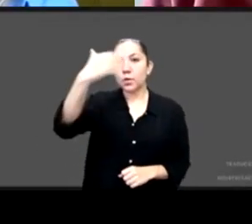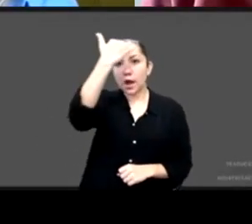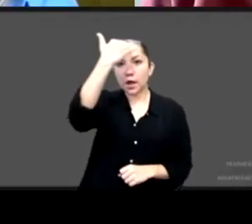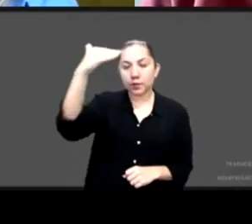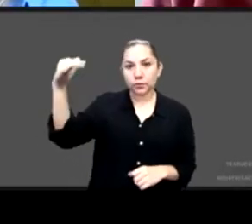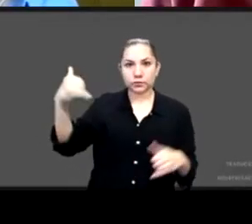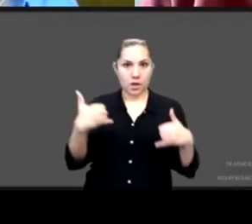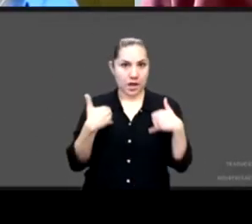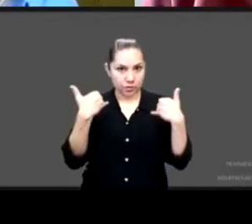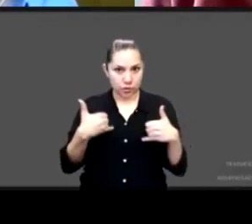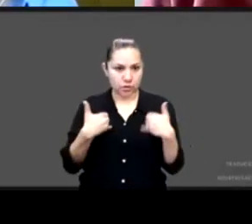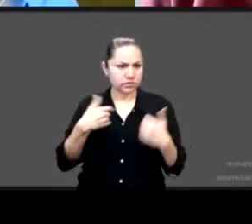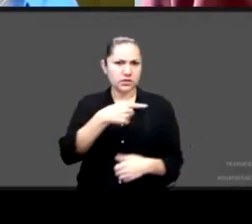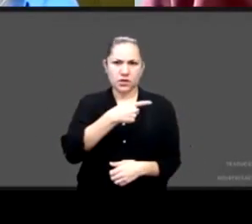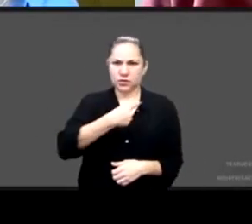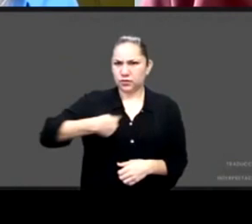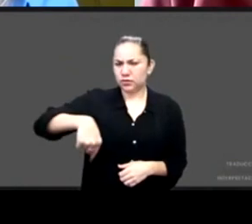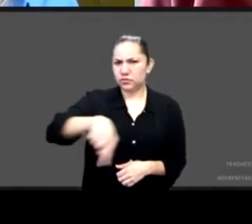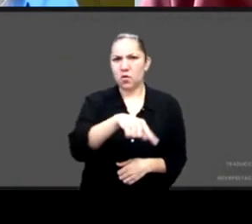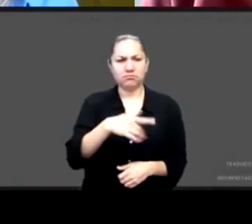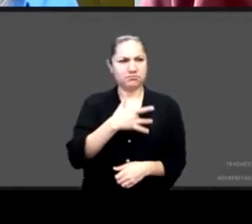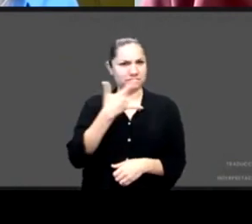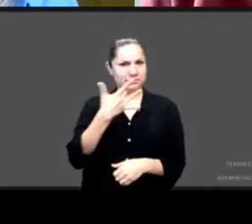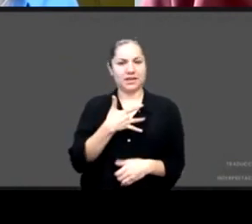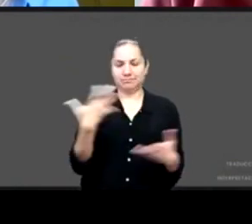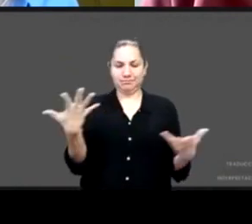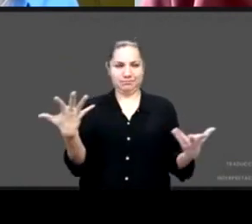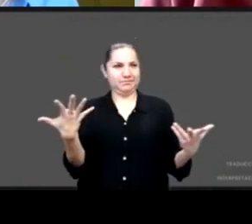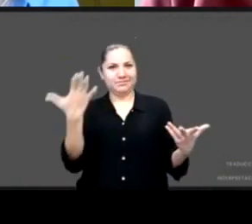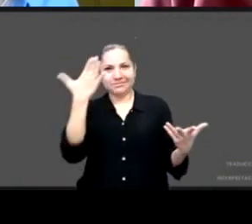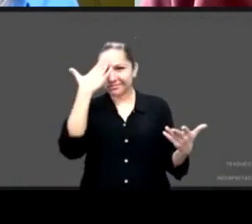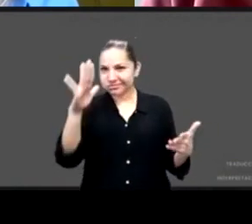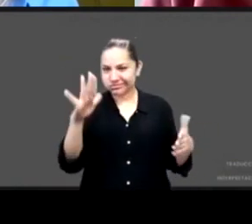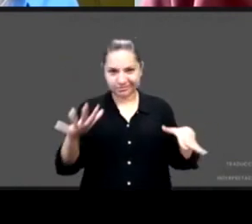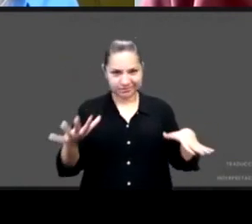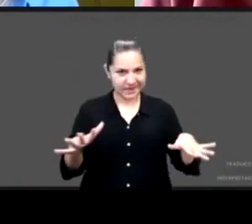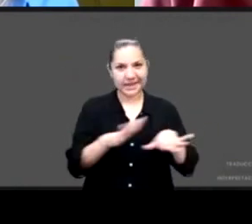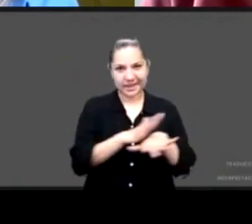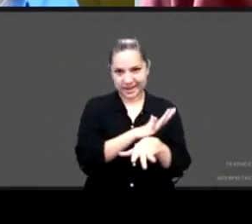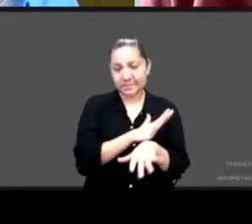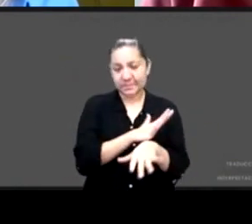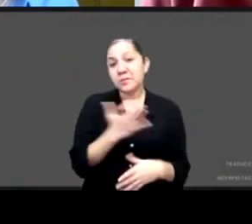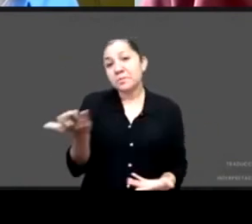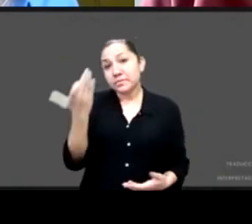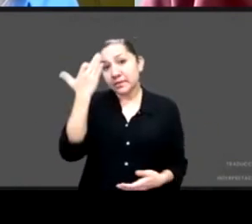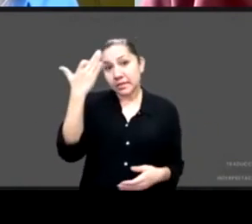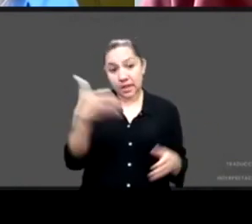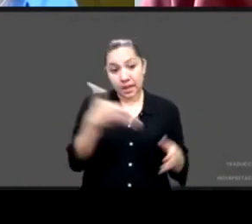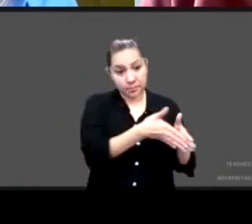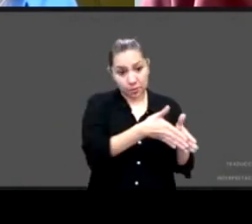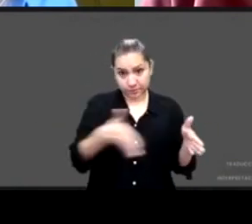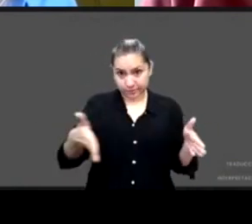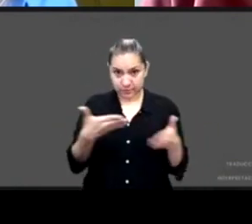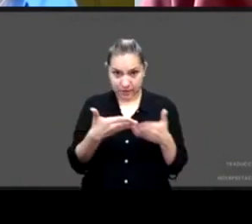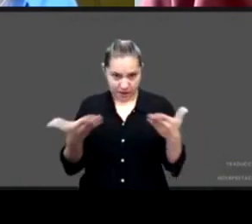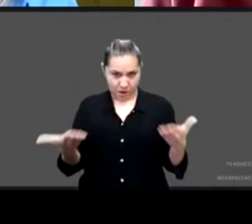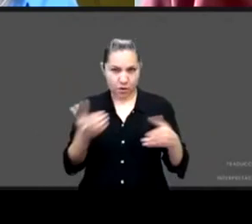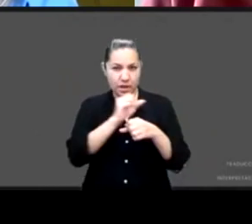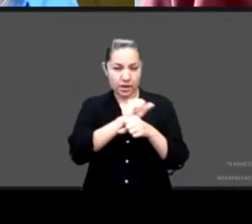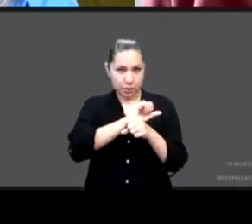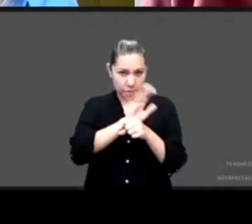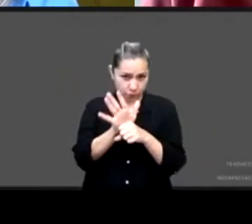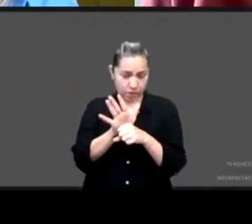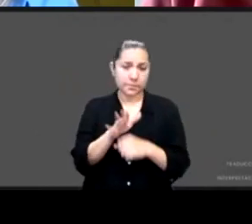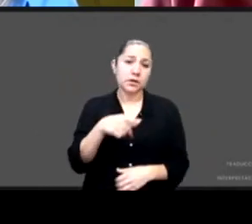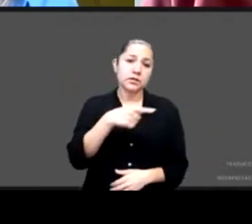cambiado totalmente el esquema. Y precisamente derivado de las condiciones de la contingencia es que el Centro Nacional de Equidad de